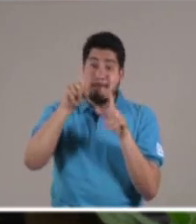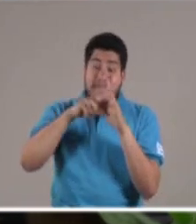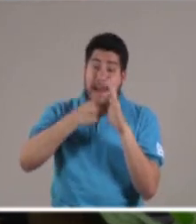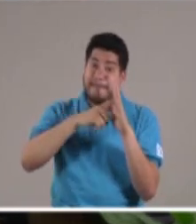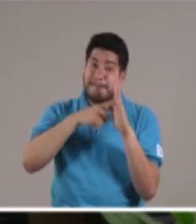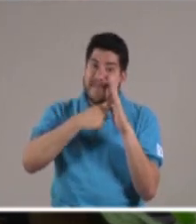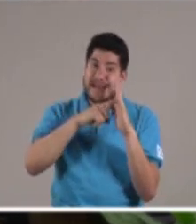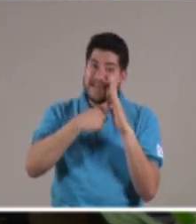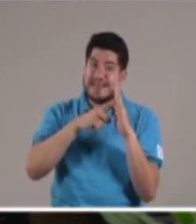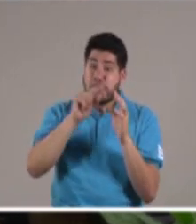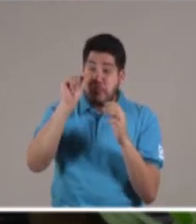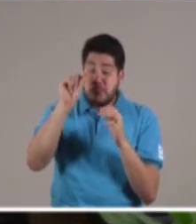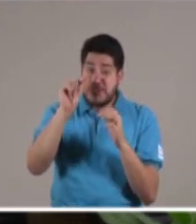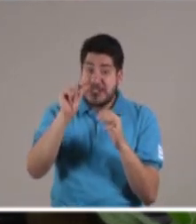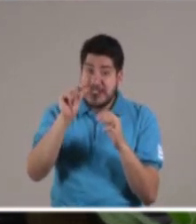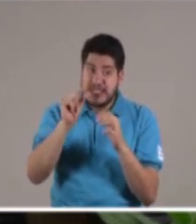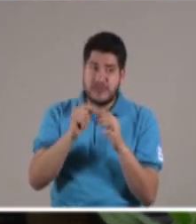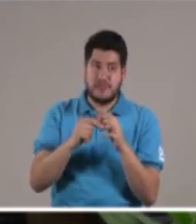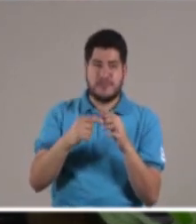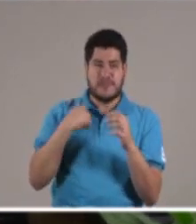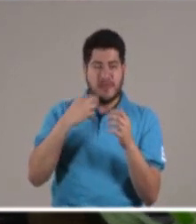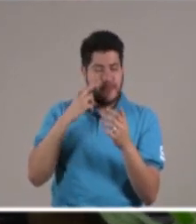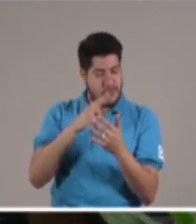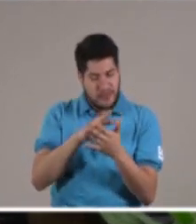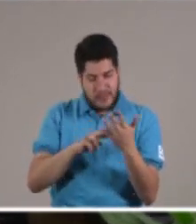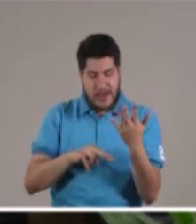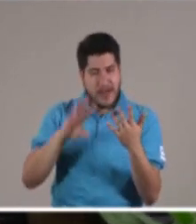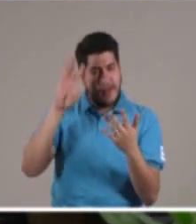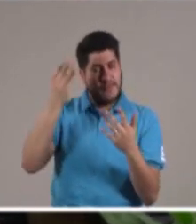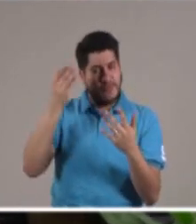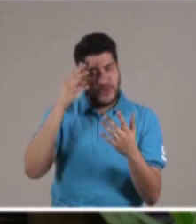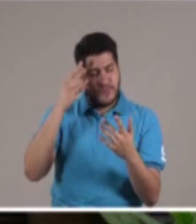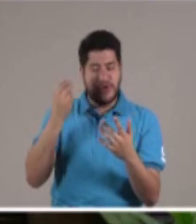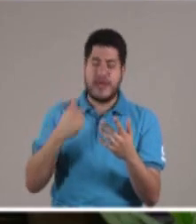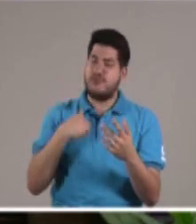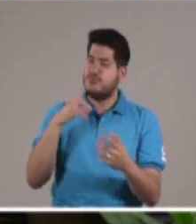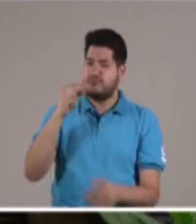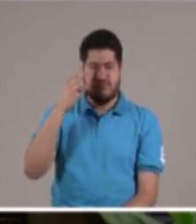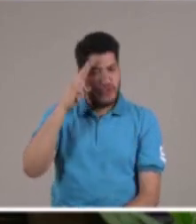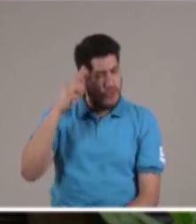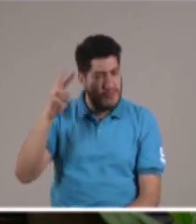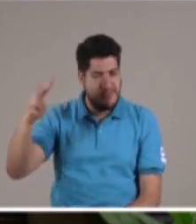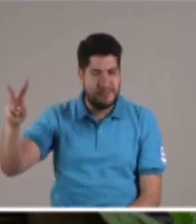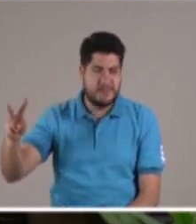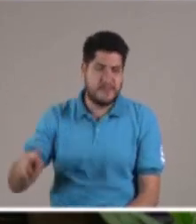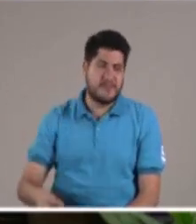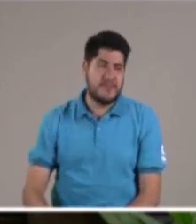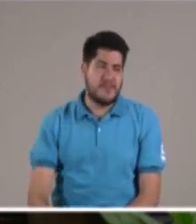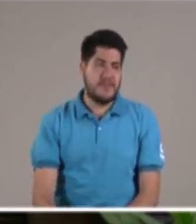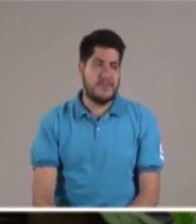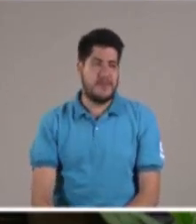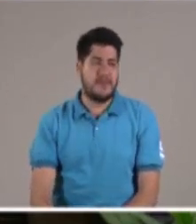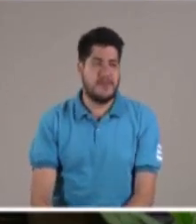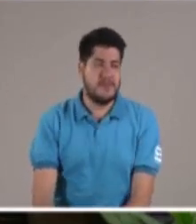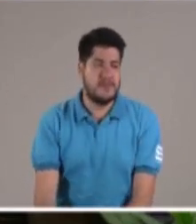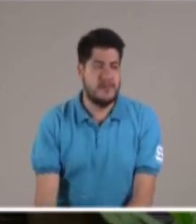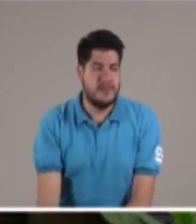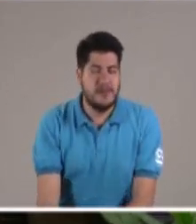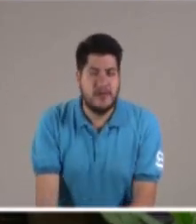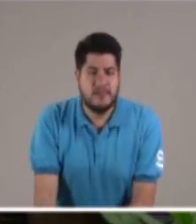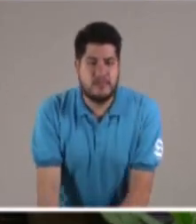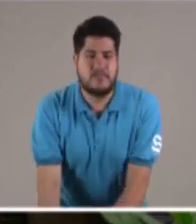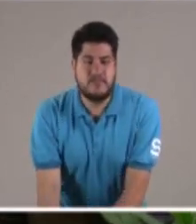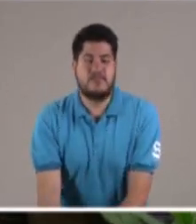me lo estoy inventando Es más hasta se lo voy a leer hermano porque miro que algunos Se me quedaron viendo Uy hermano Pero por qué habla usted esas